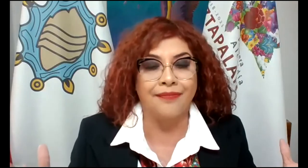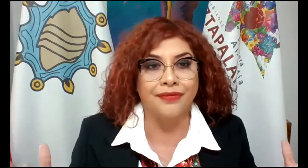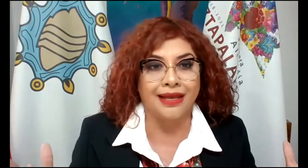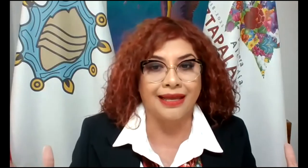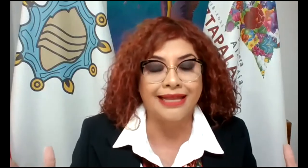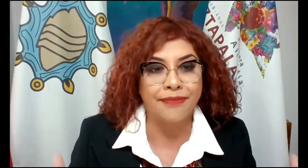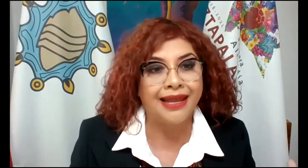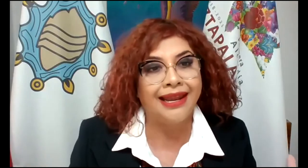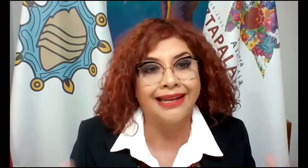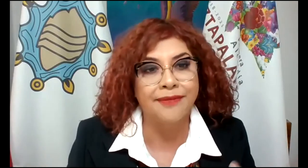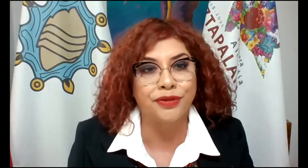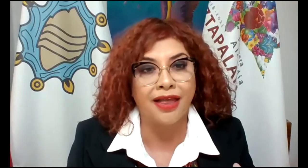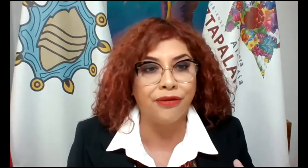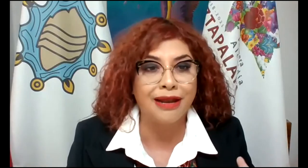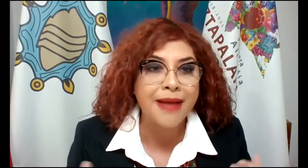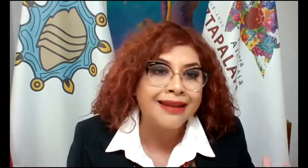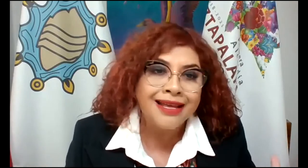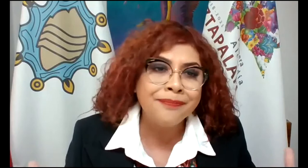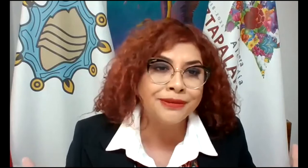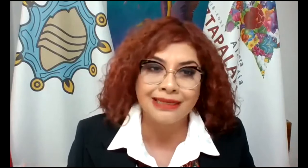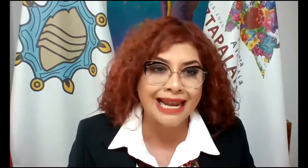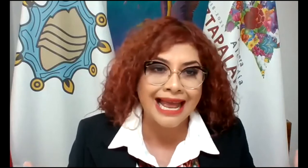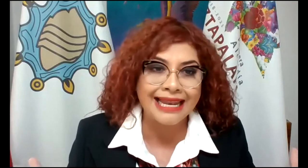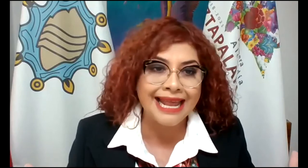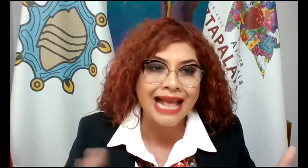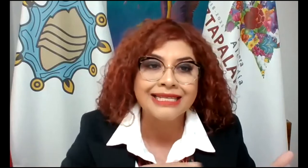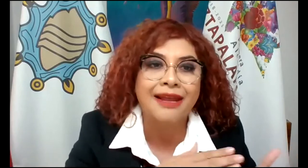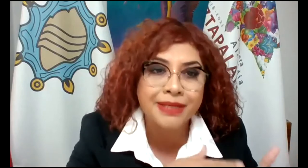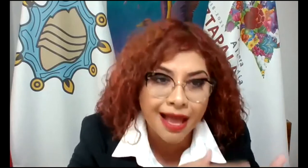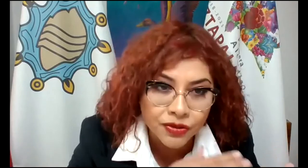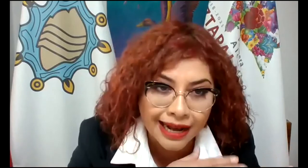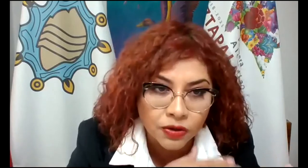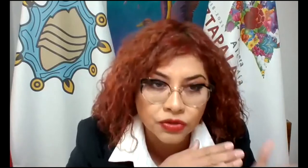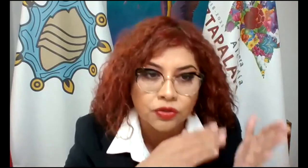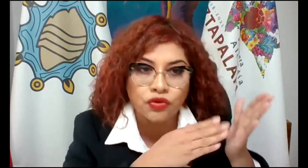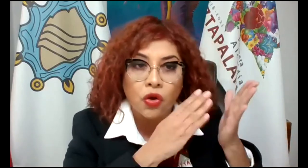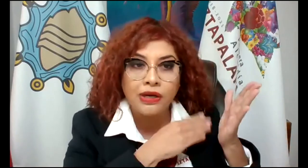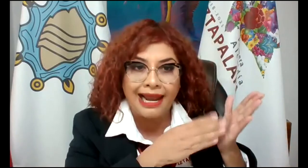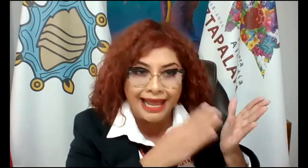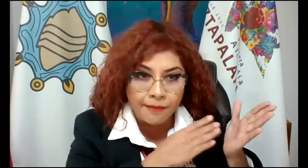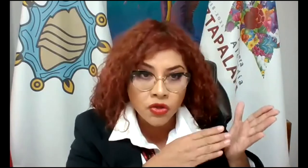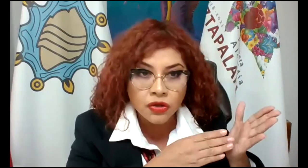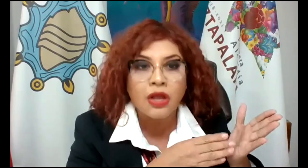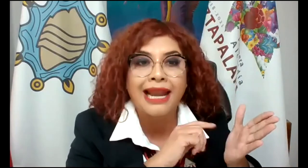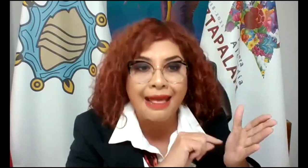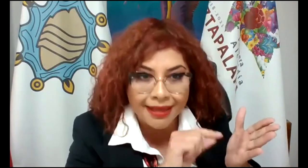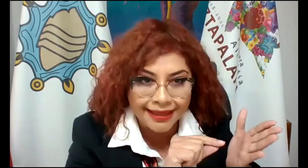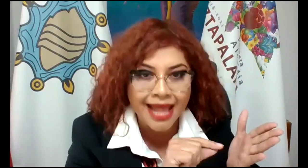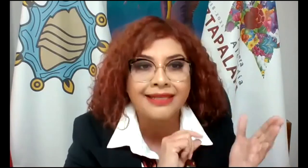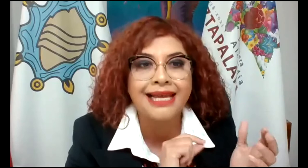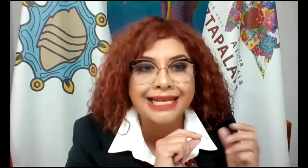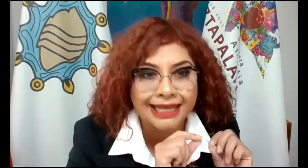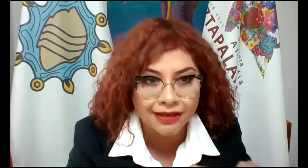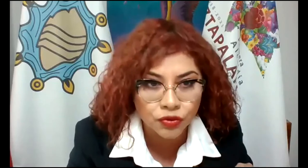para también el diputado del PAN, pues la alcaldía, si revisamos en la Constitución y la leemos,